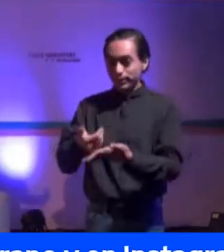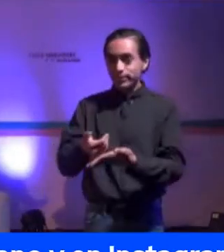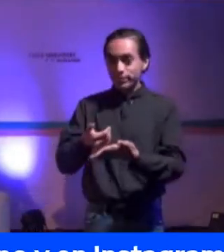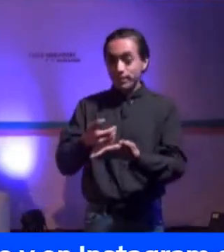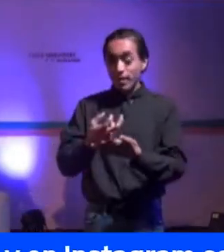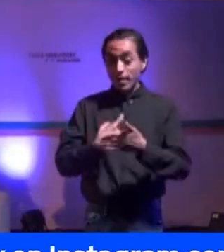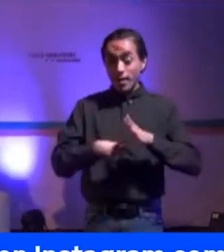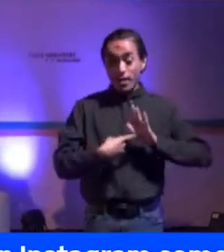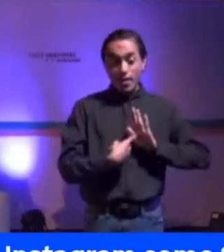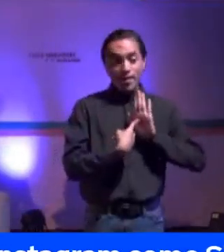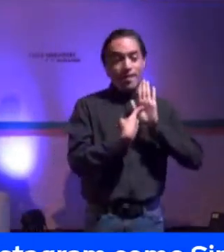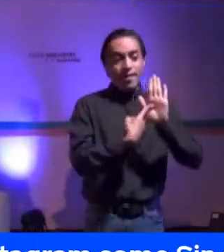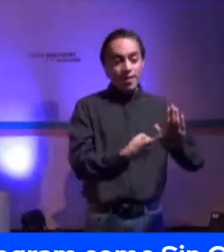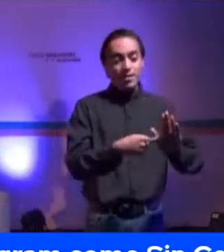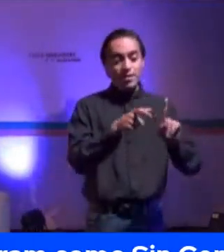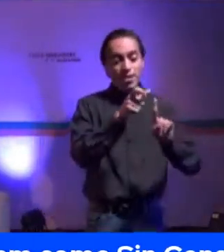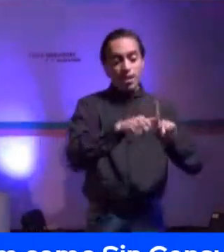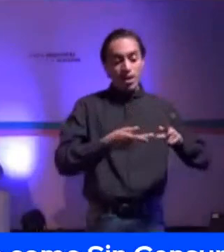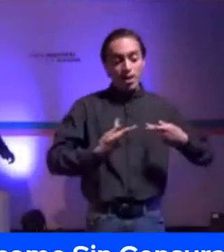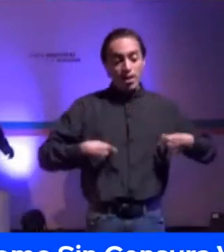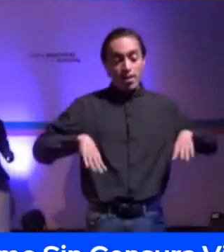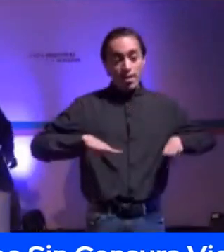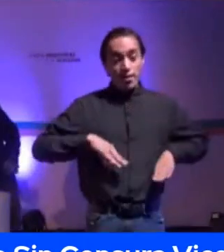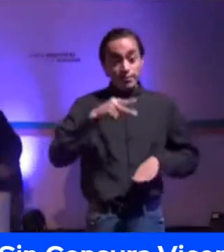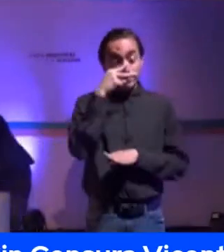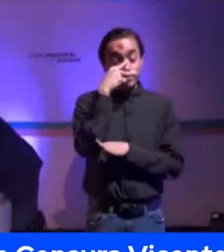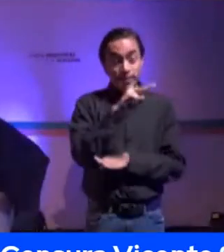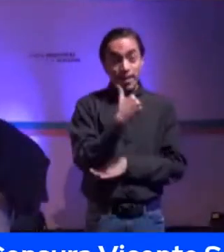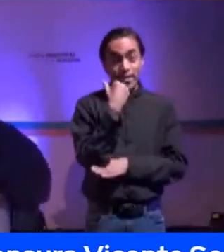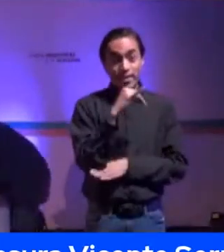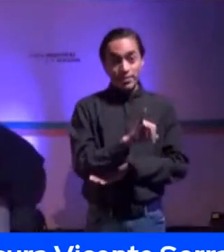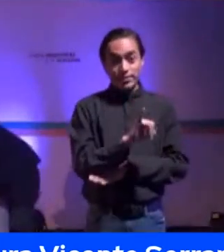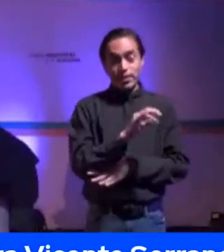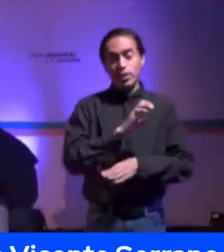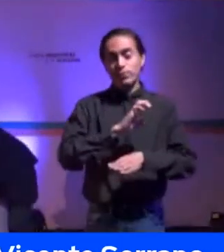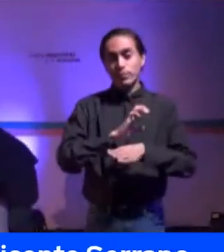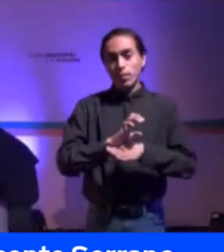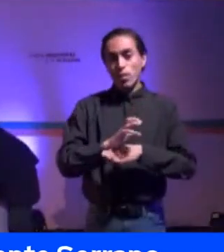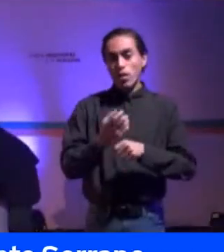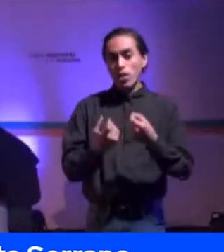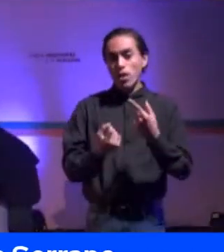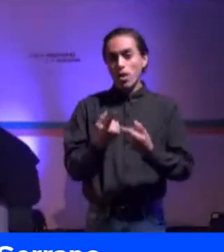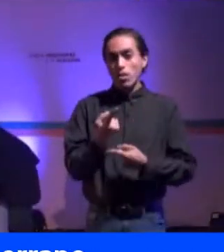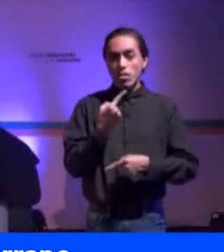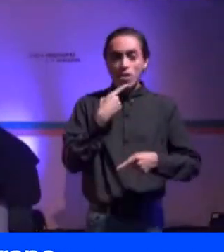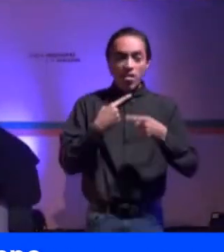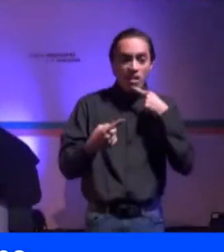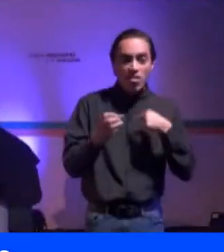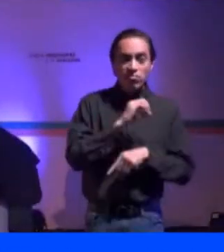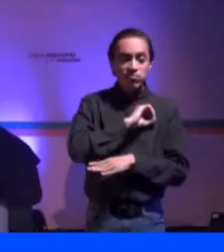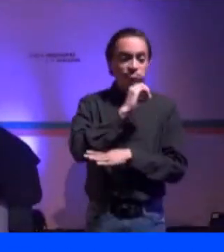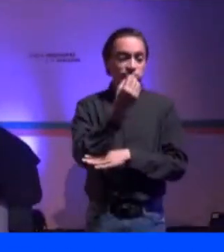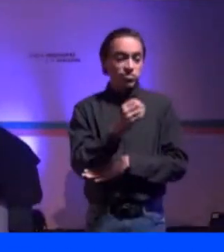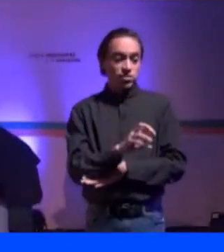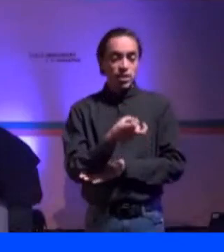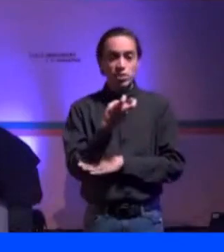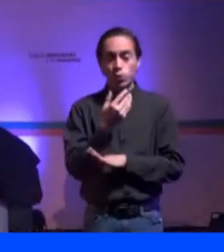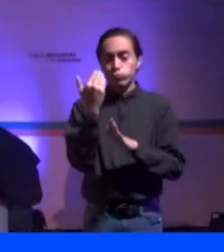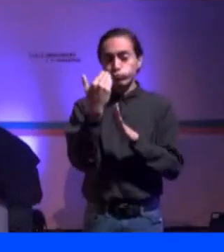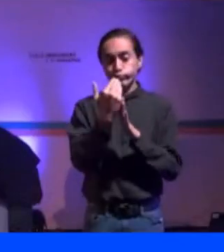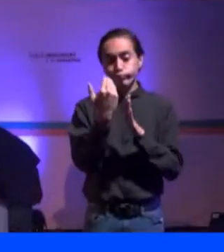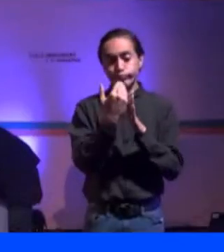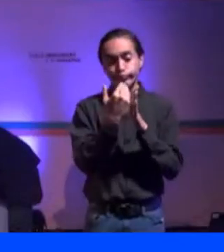demostrado que el mexicano es así. Así que los discursos pues de odio, pues vamos a irlos menguando para